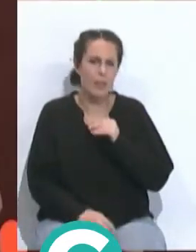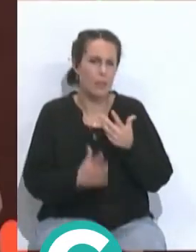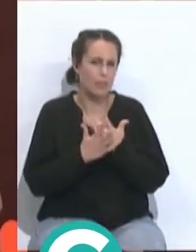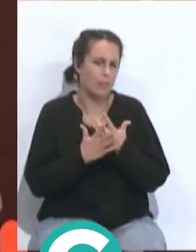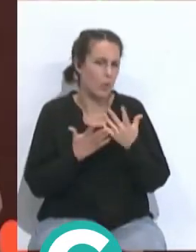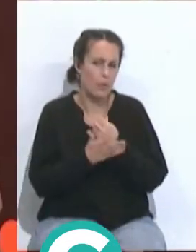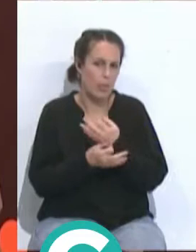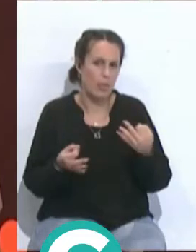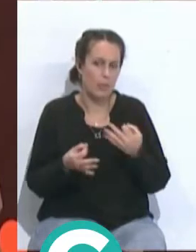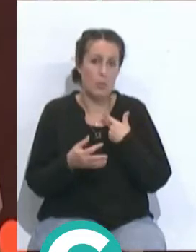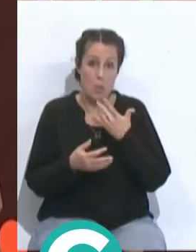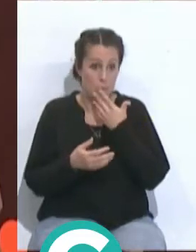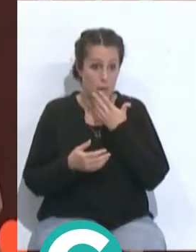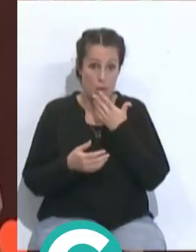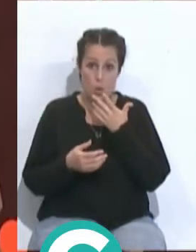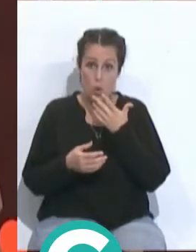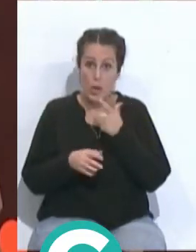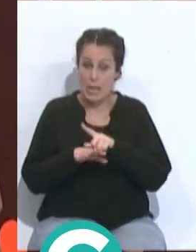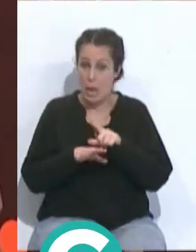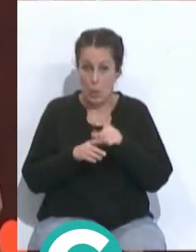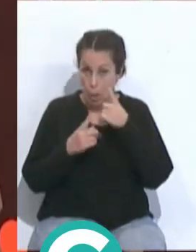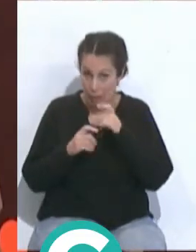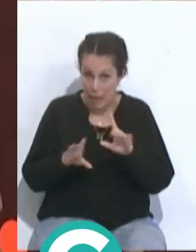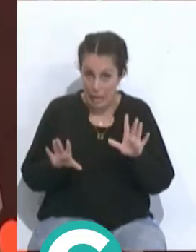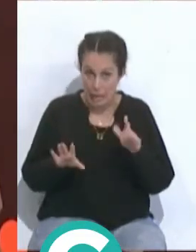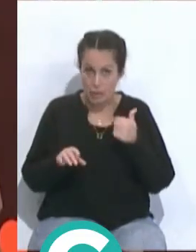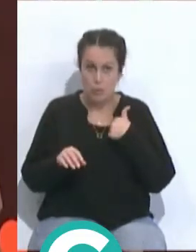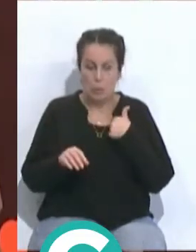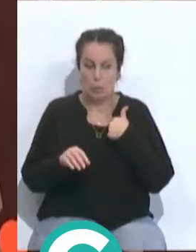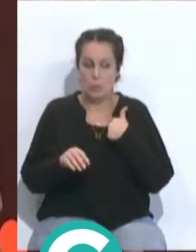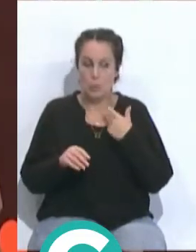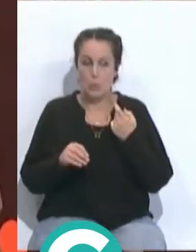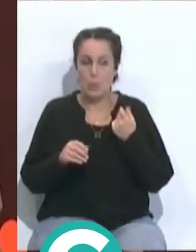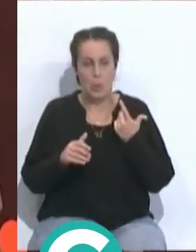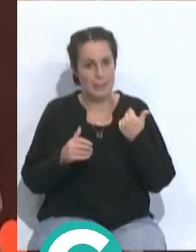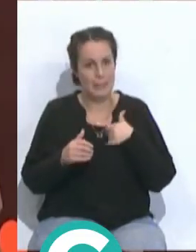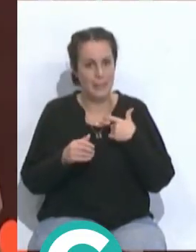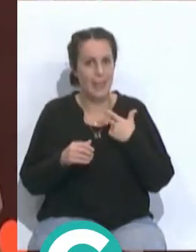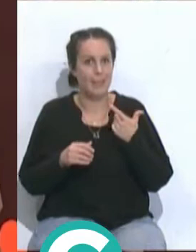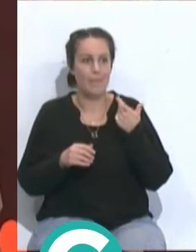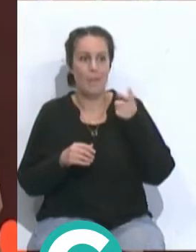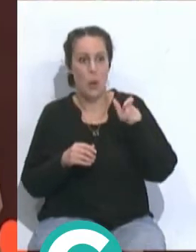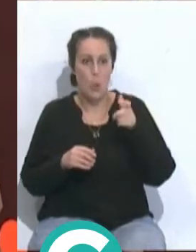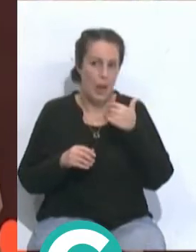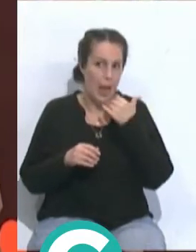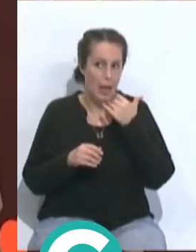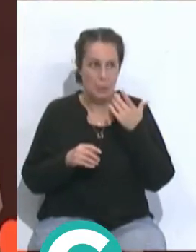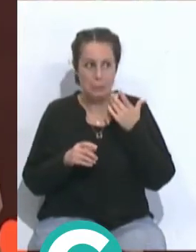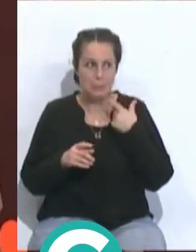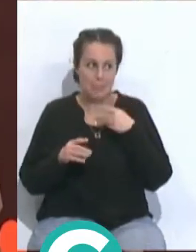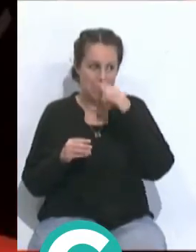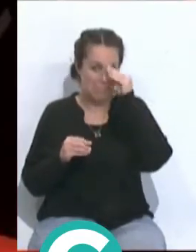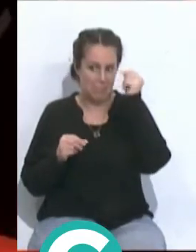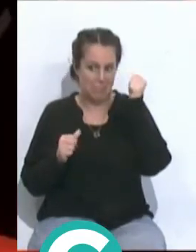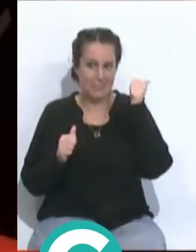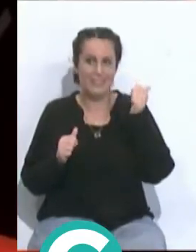todo perfectamente y no hay que tener conocimientos de literatura, ¿no? No, ya tengo un poco oxidado aquello de las figuras retóricas, claro. y eso.